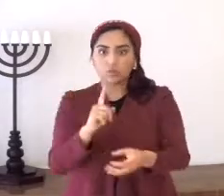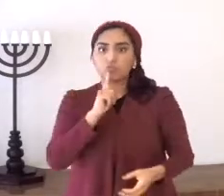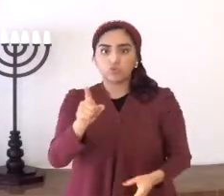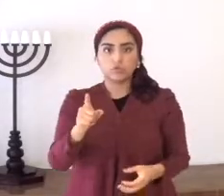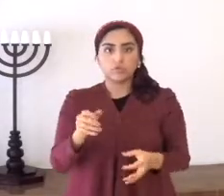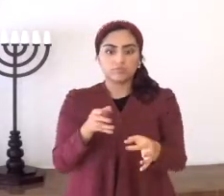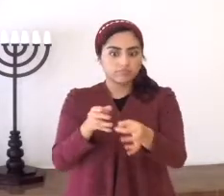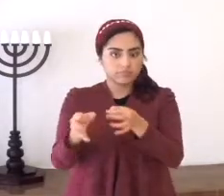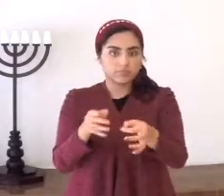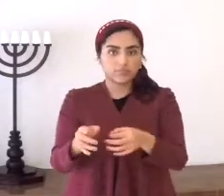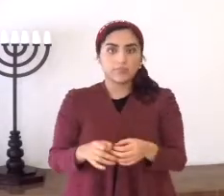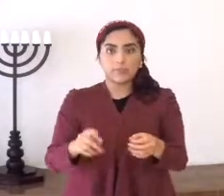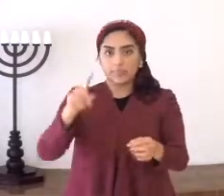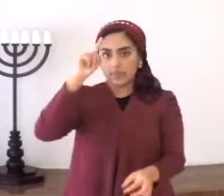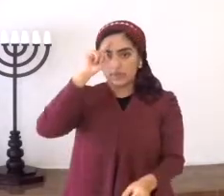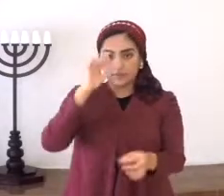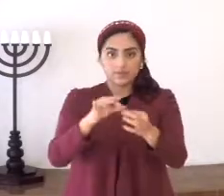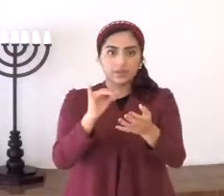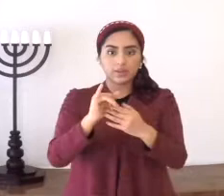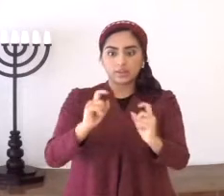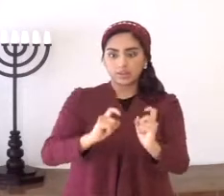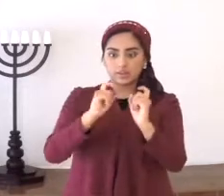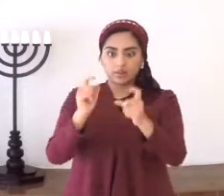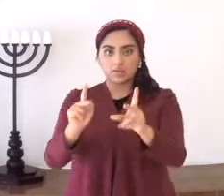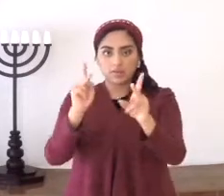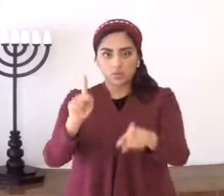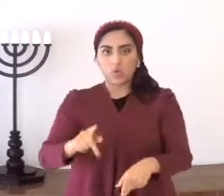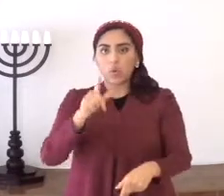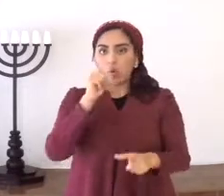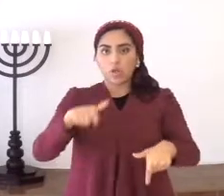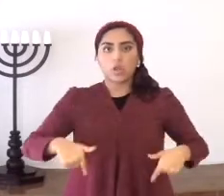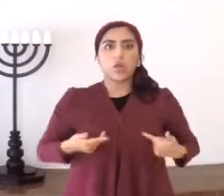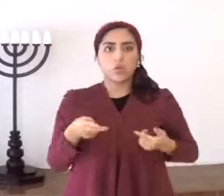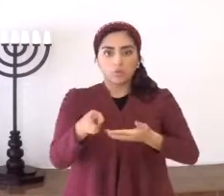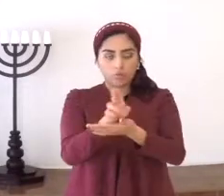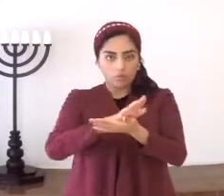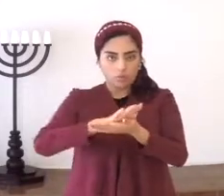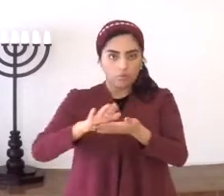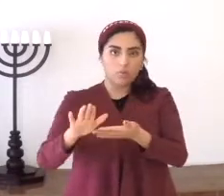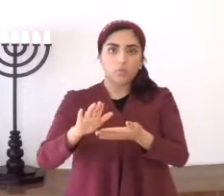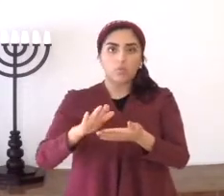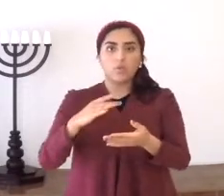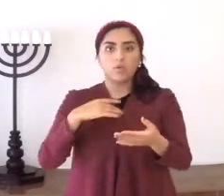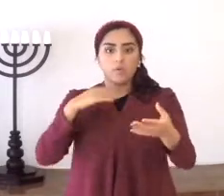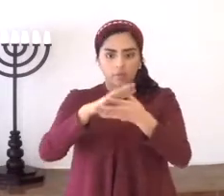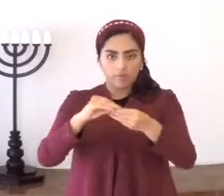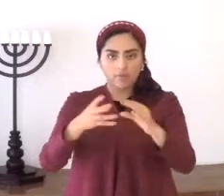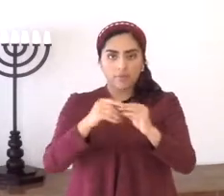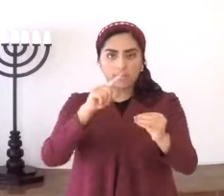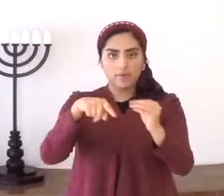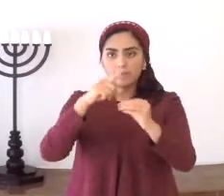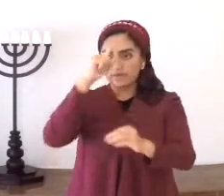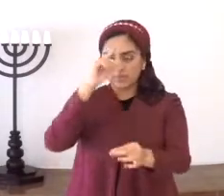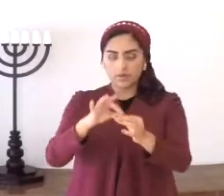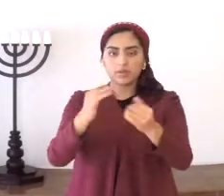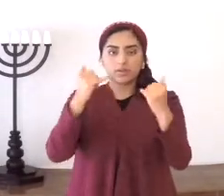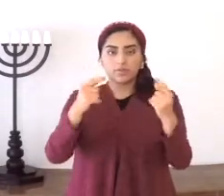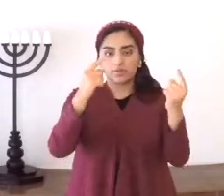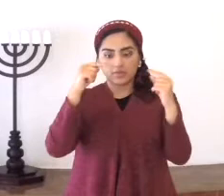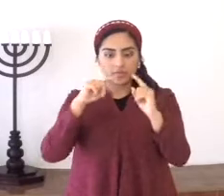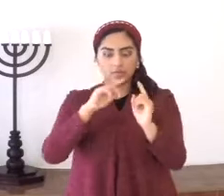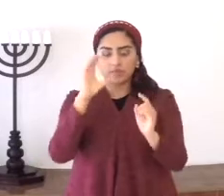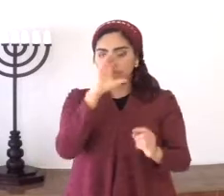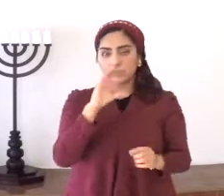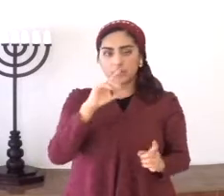dudan, convencerlos. La fe que fue dada algún día a los Kadoshim. Contender ardientemente por la